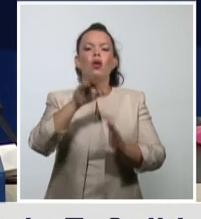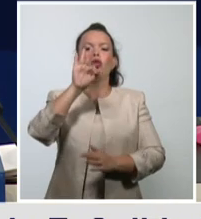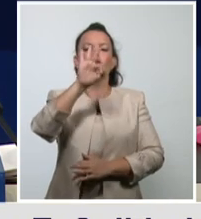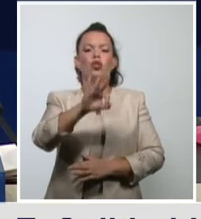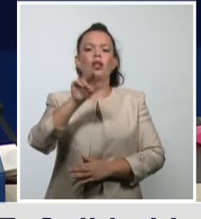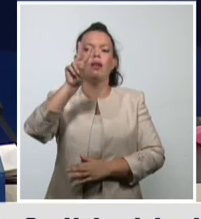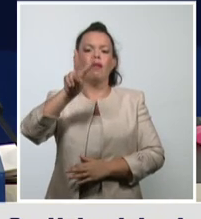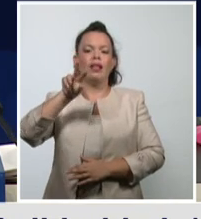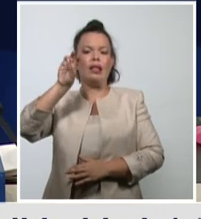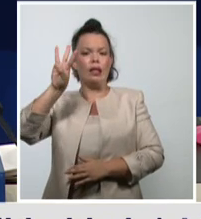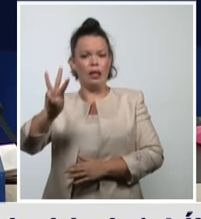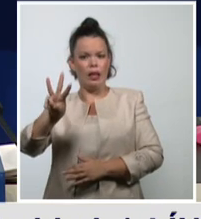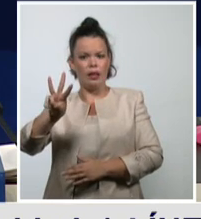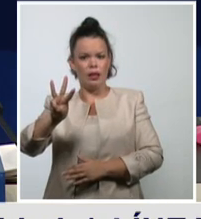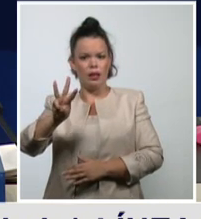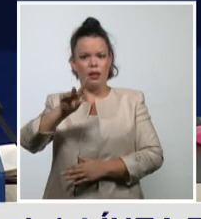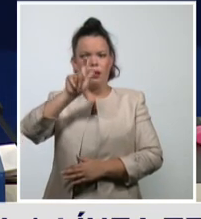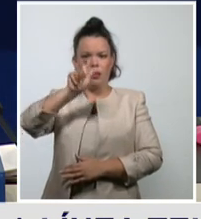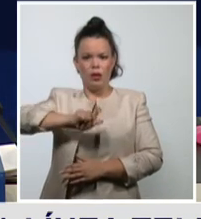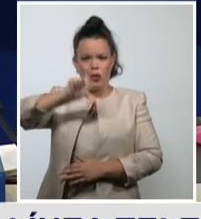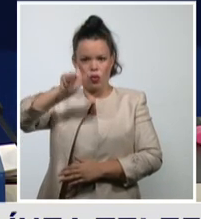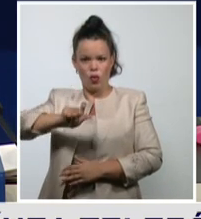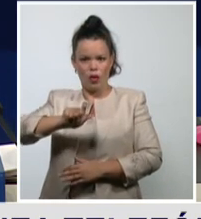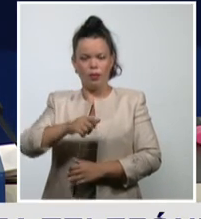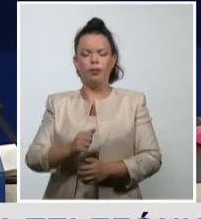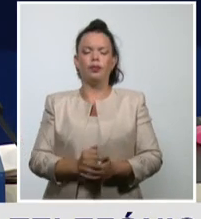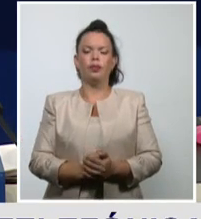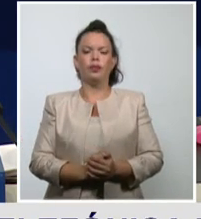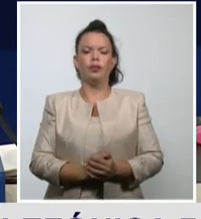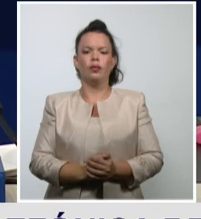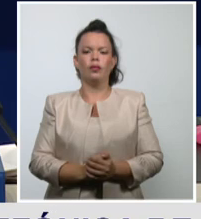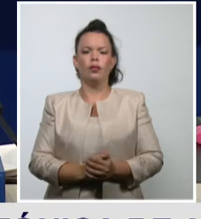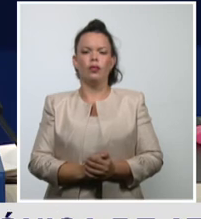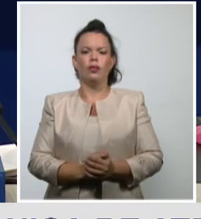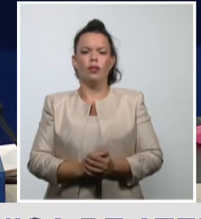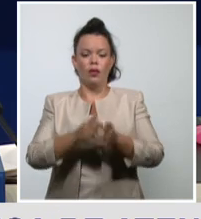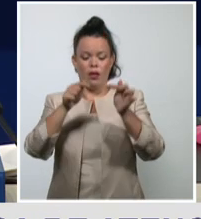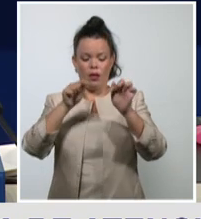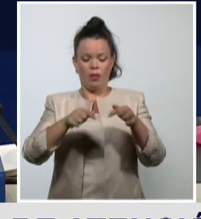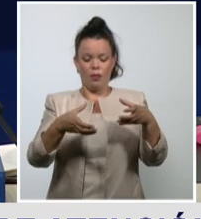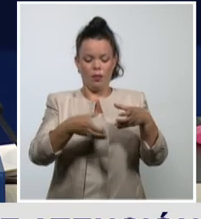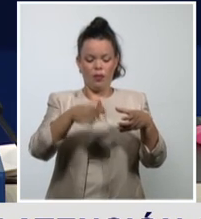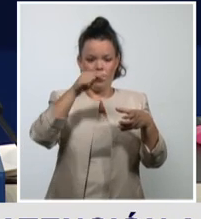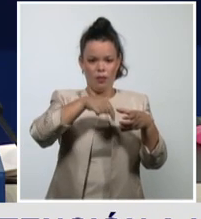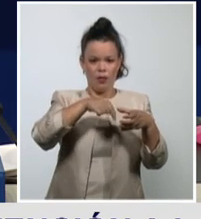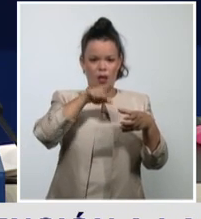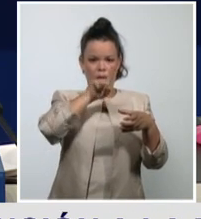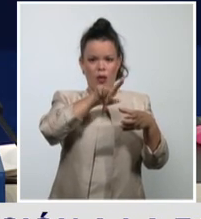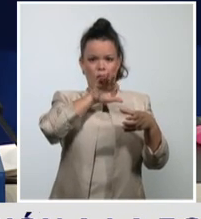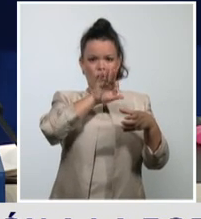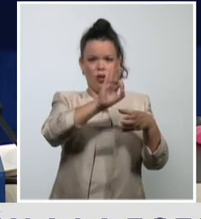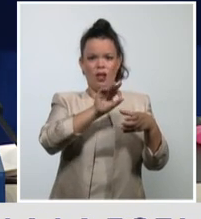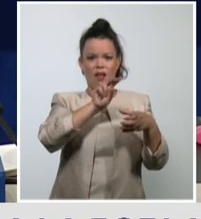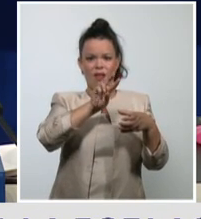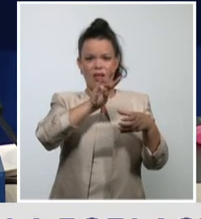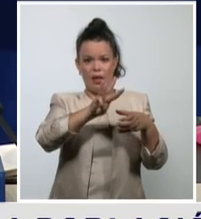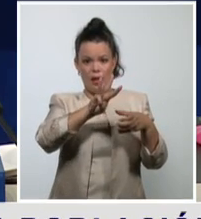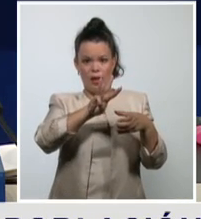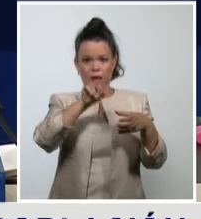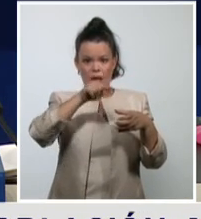1.823 muestras, 1.823 personas. De esas 1.823, 20